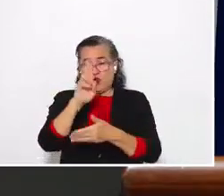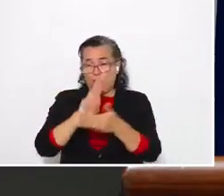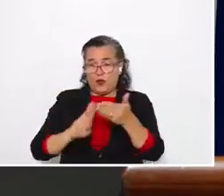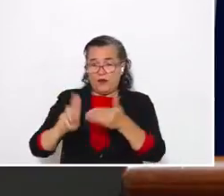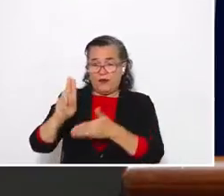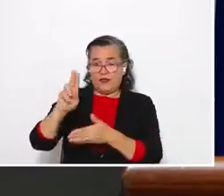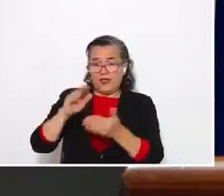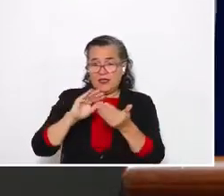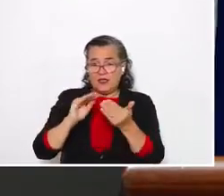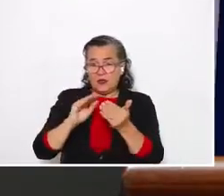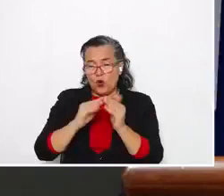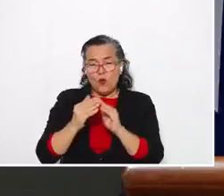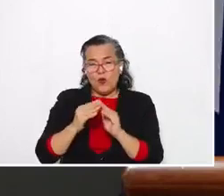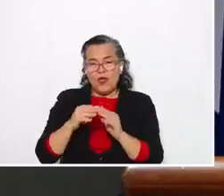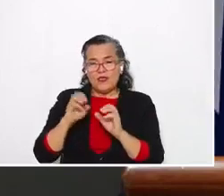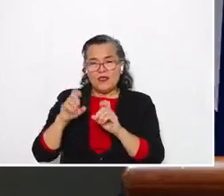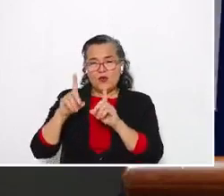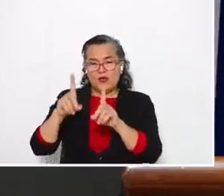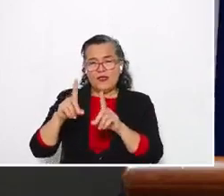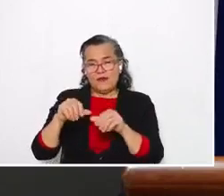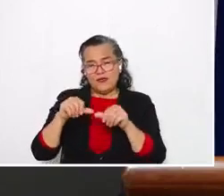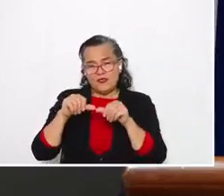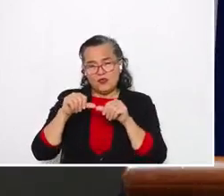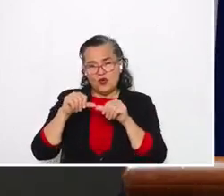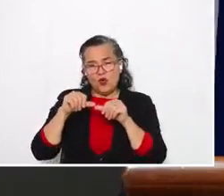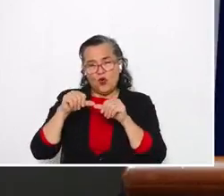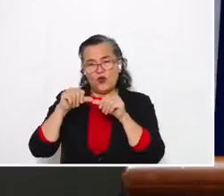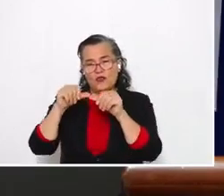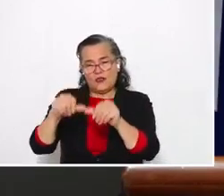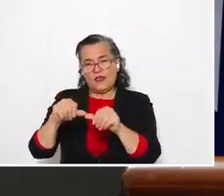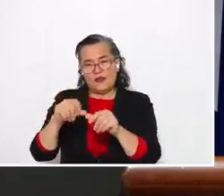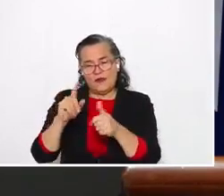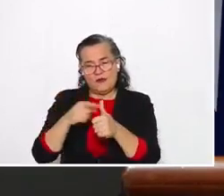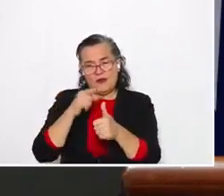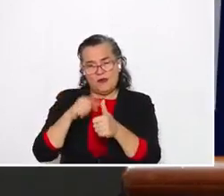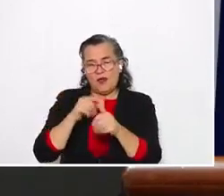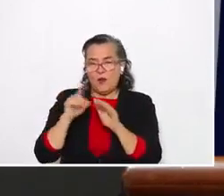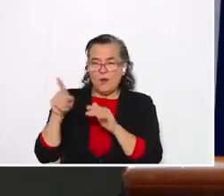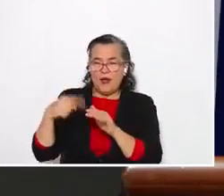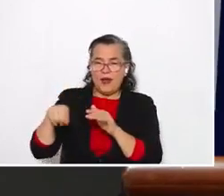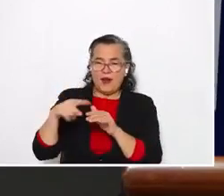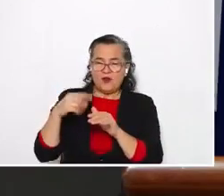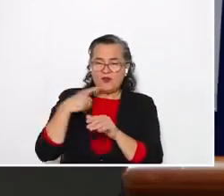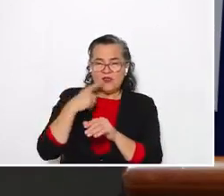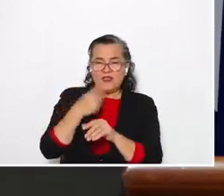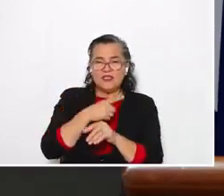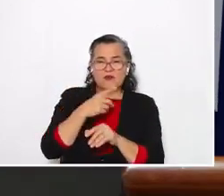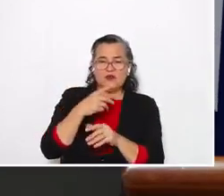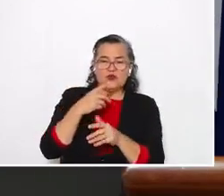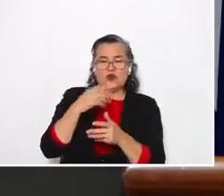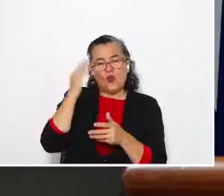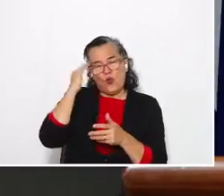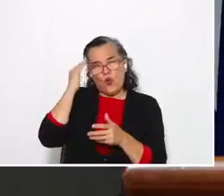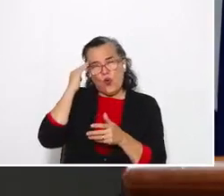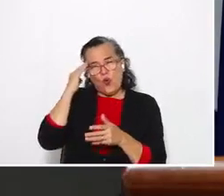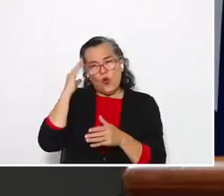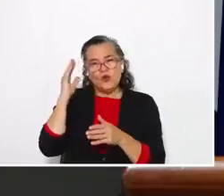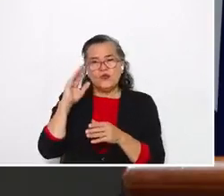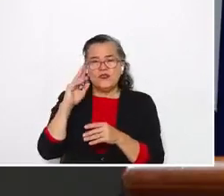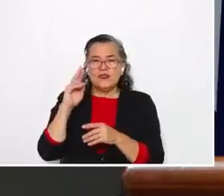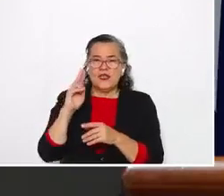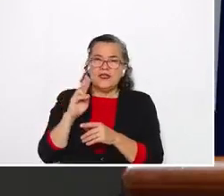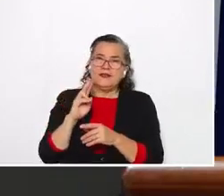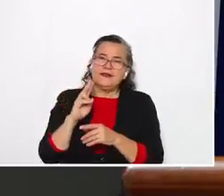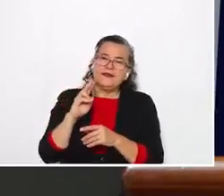universidades comunidades educativas sostenibles. Deben ser universidades conscientes de la necesidad de